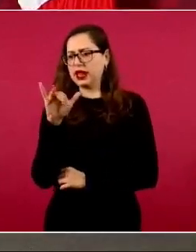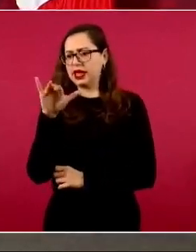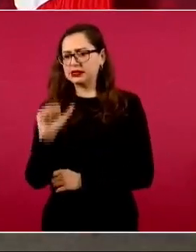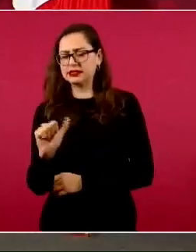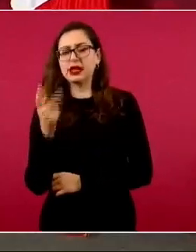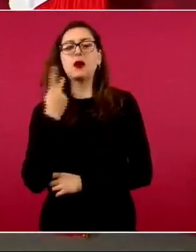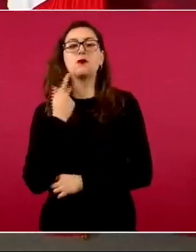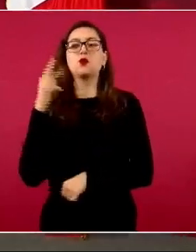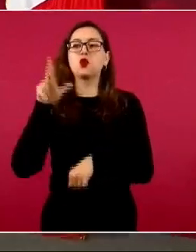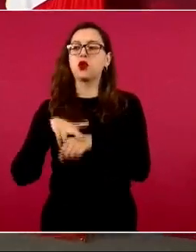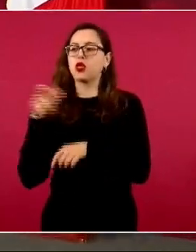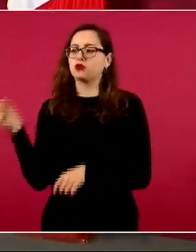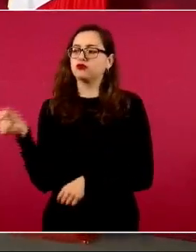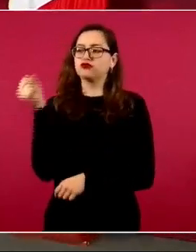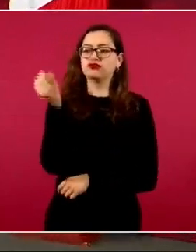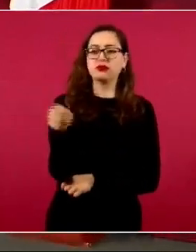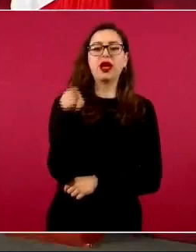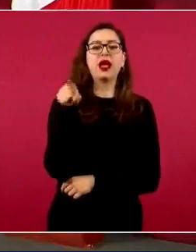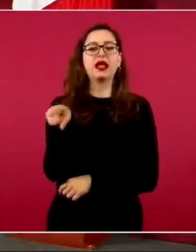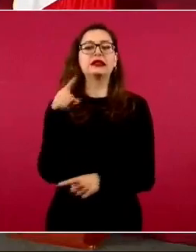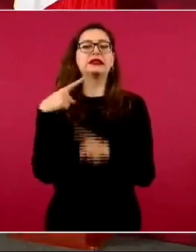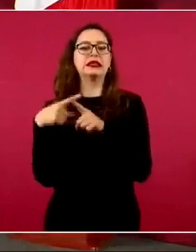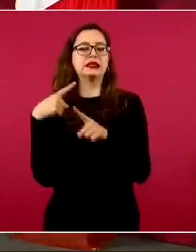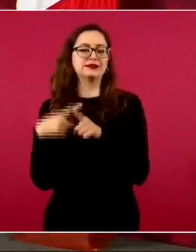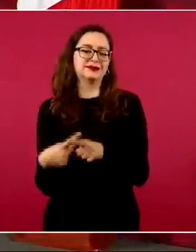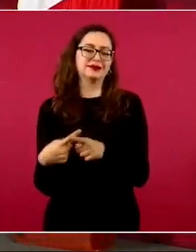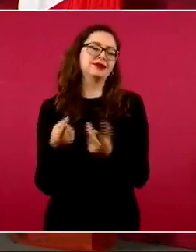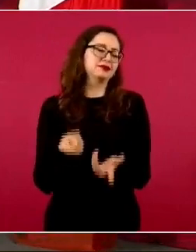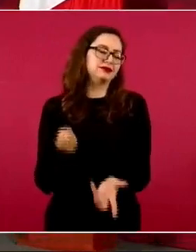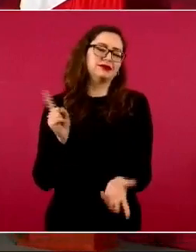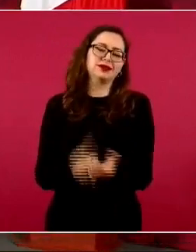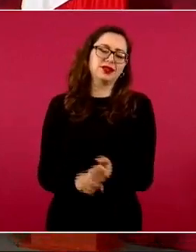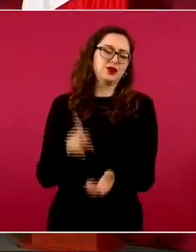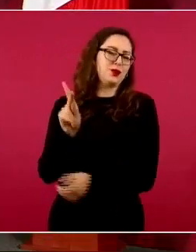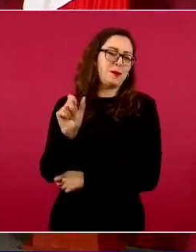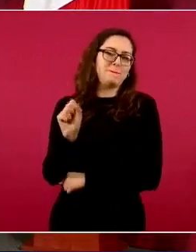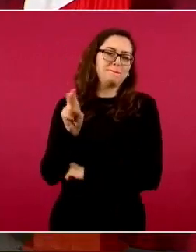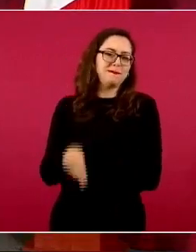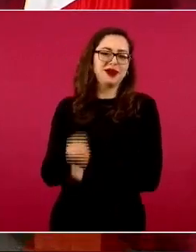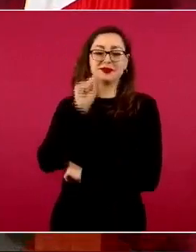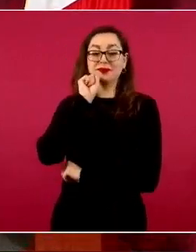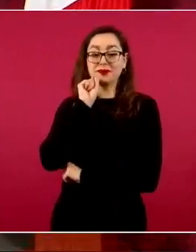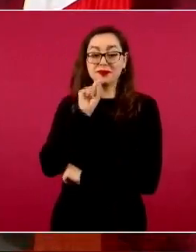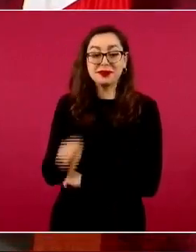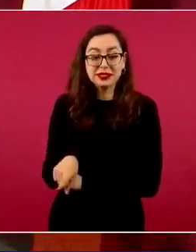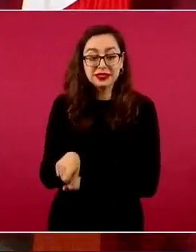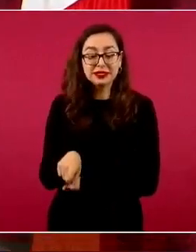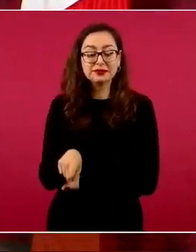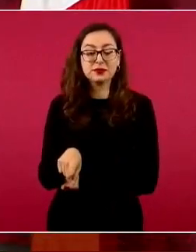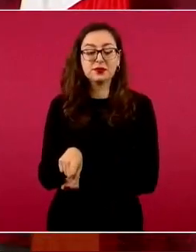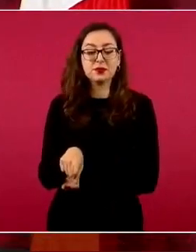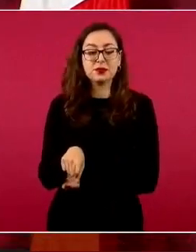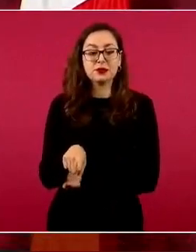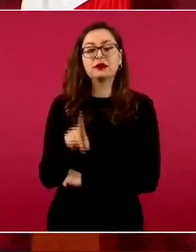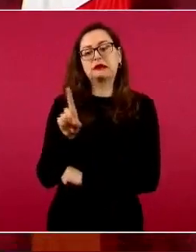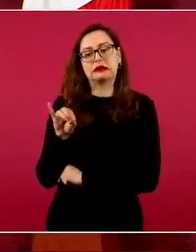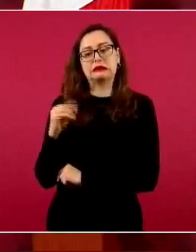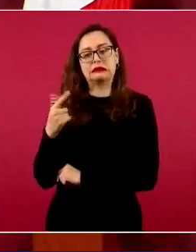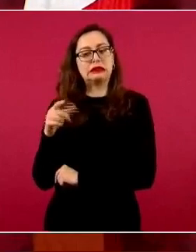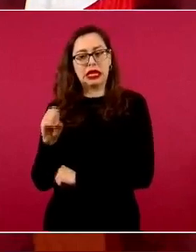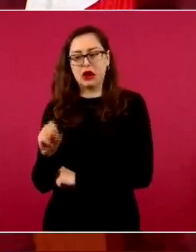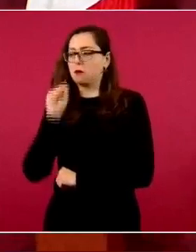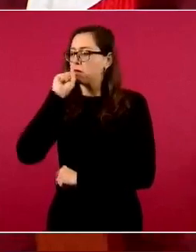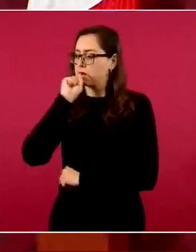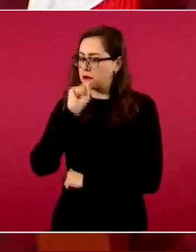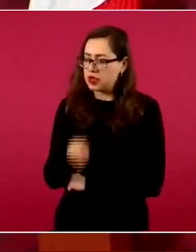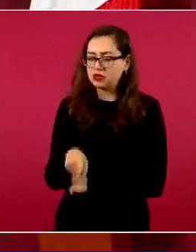del PAN, ya estaba por Diego de asesor, y les entregan pues todo el